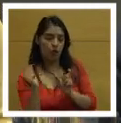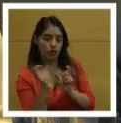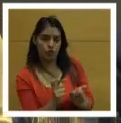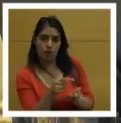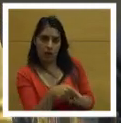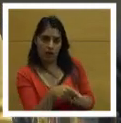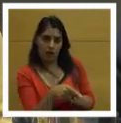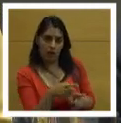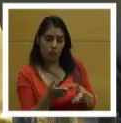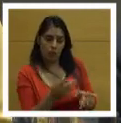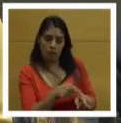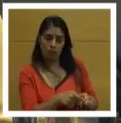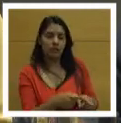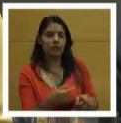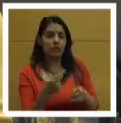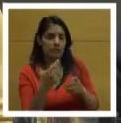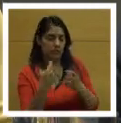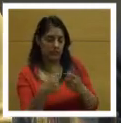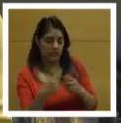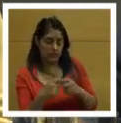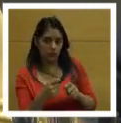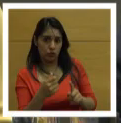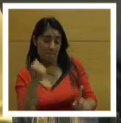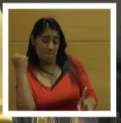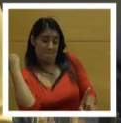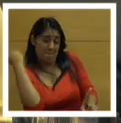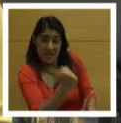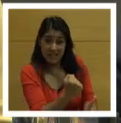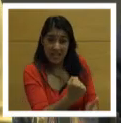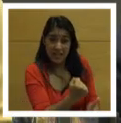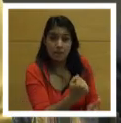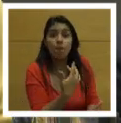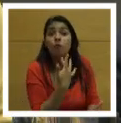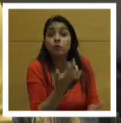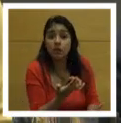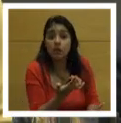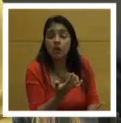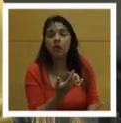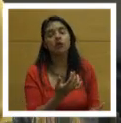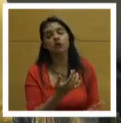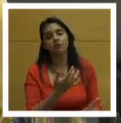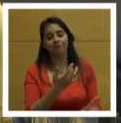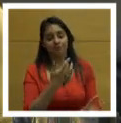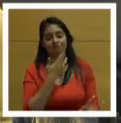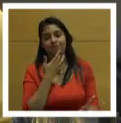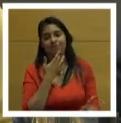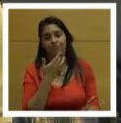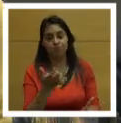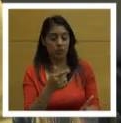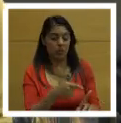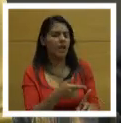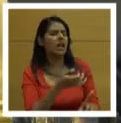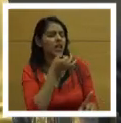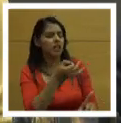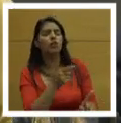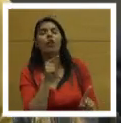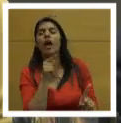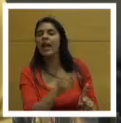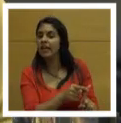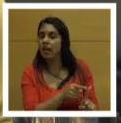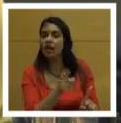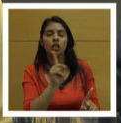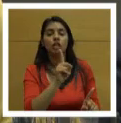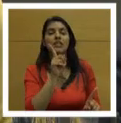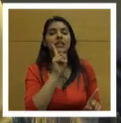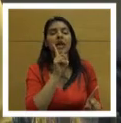y la trató, digamos, de matar, de agredir, ¿cierto?, porque le amenazó diciéndole que ella no debía